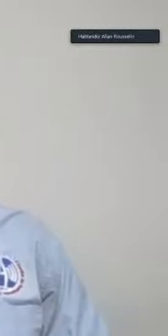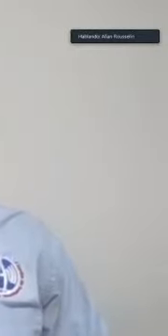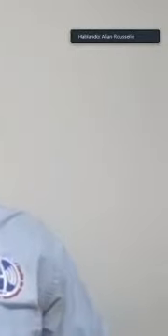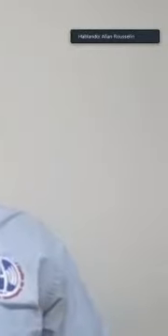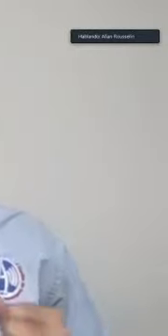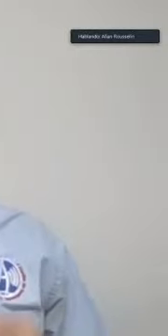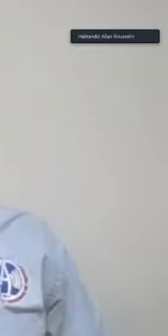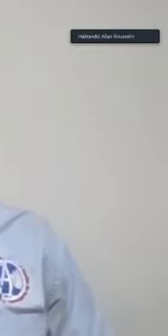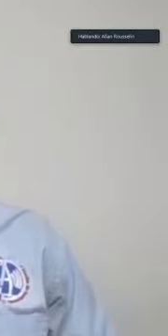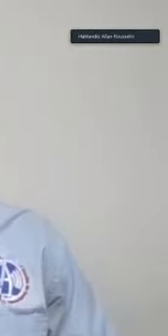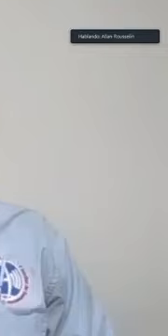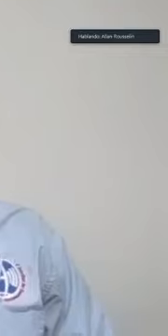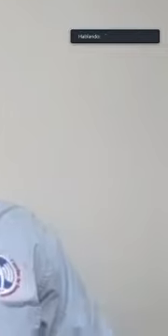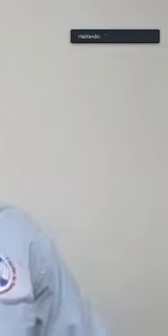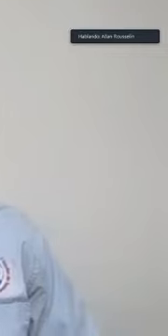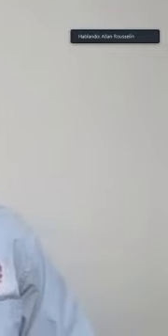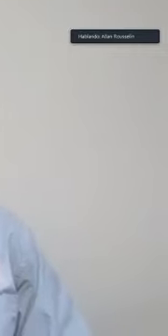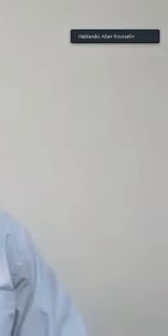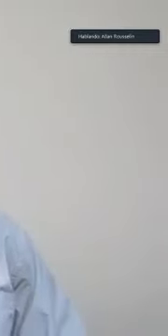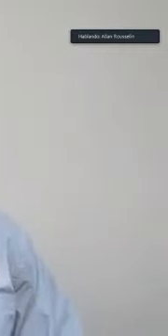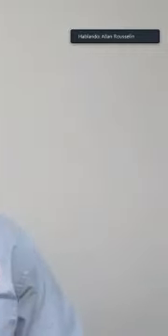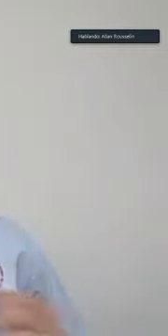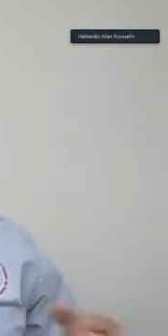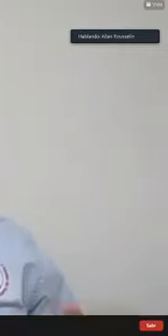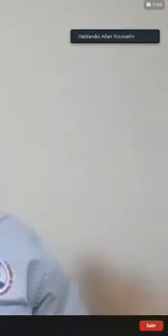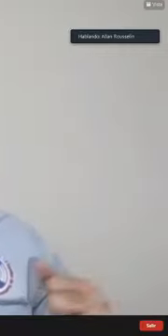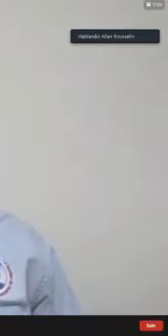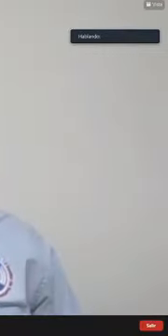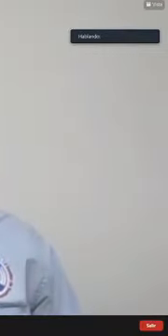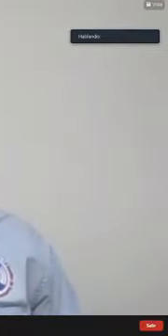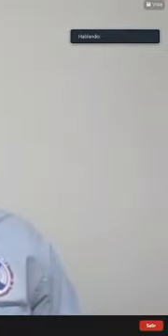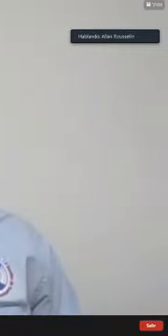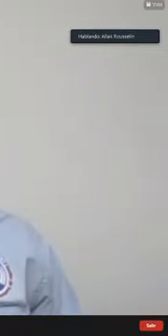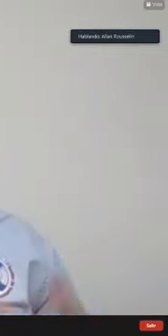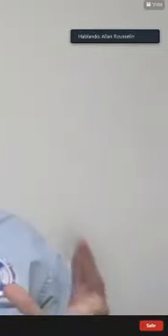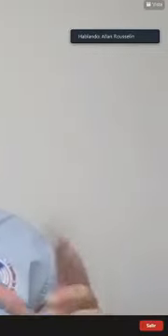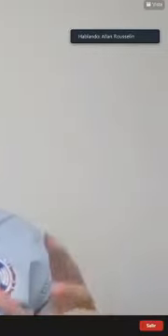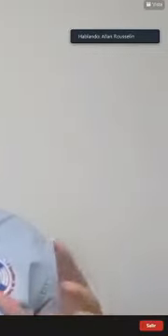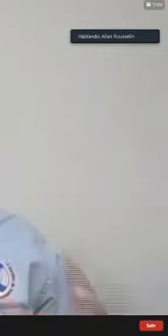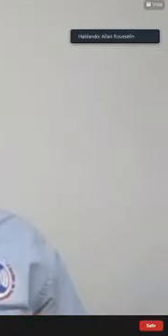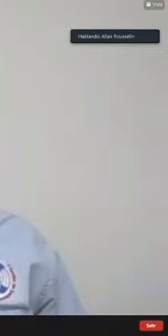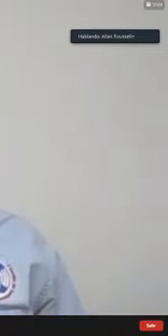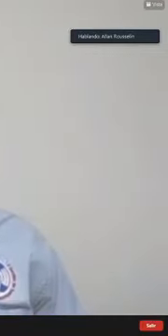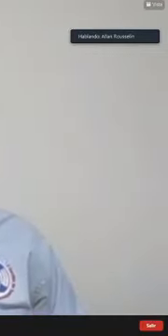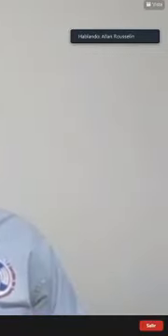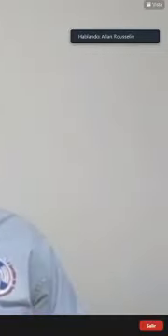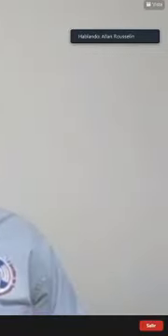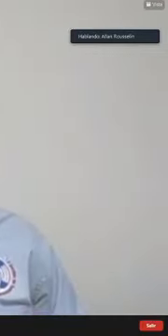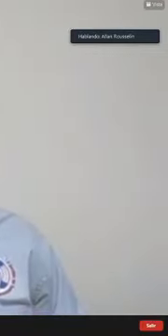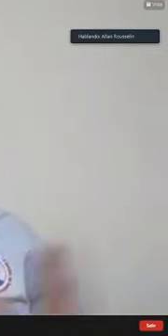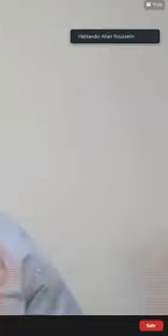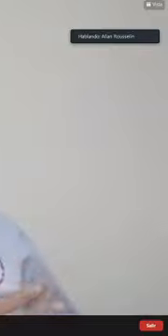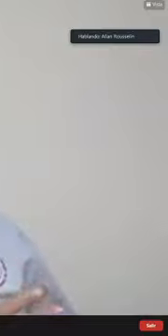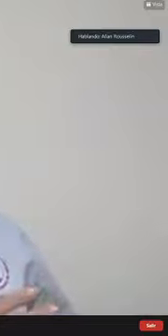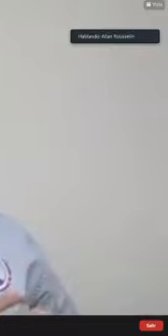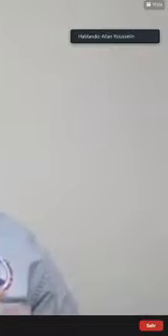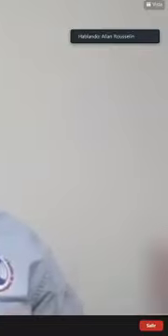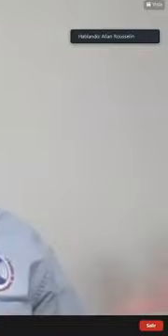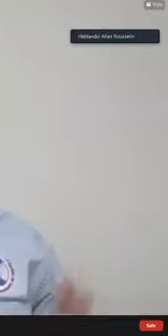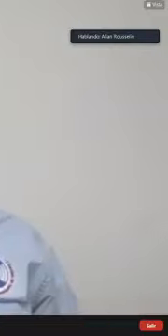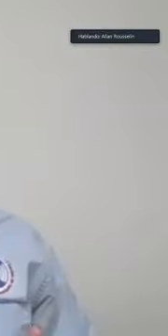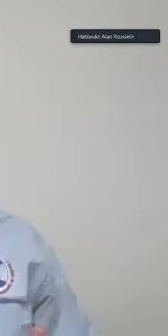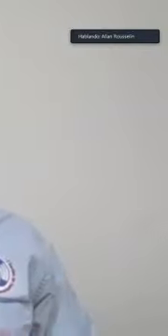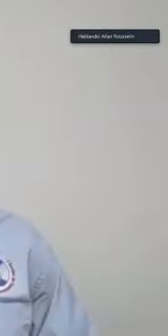estar conectados con el Benemérito Comité Pro Ciegos y Sordos de Guatemala. El día de hoy tenemos un webinar muy especial. Tenemos una